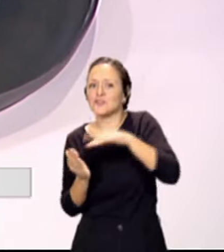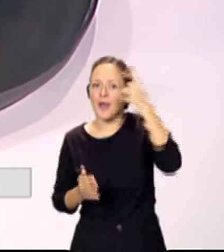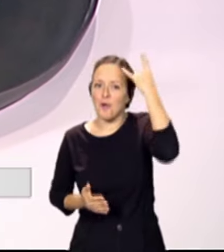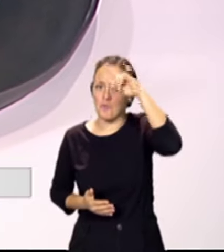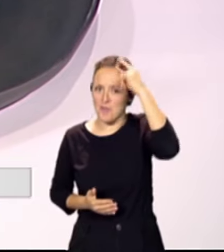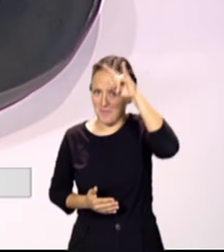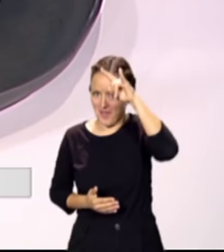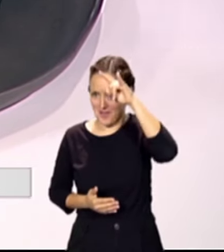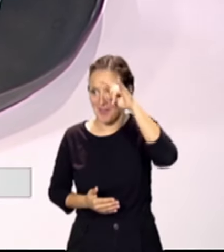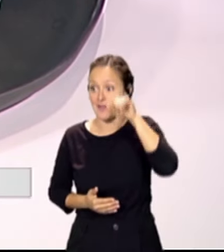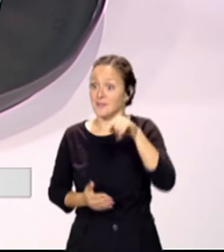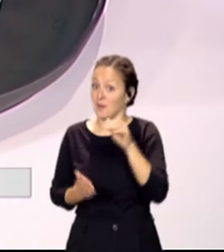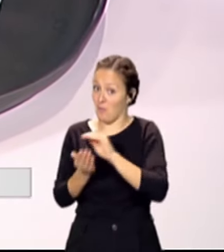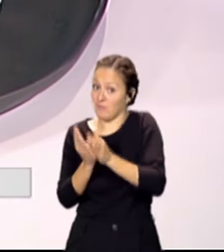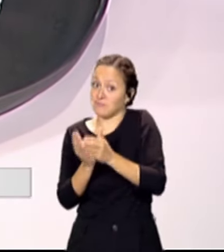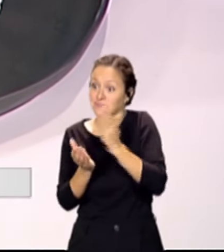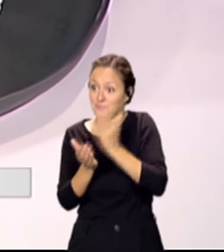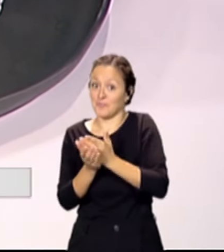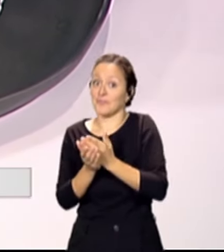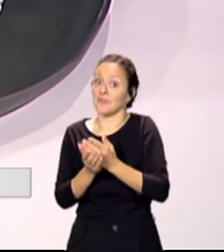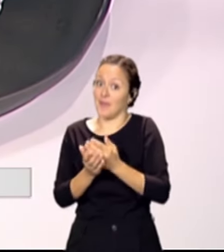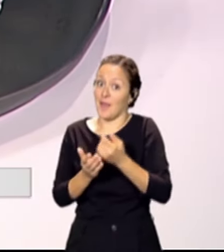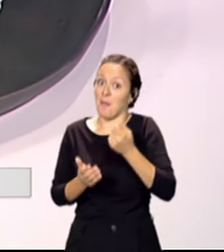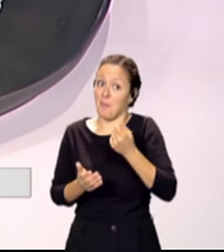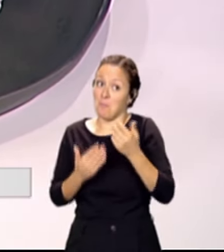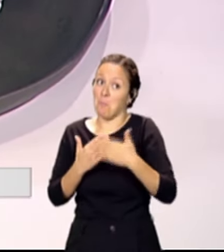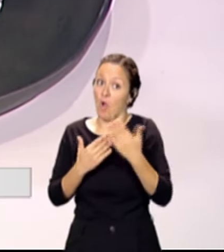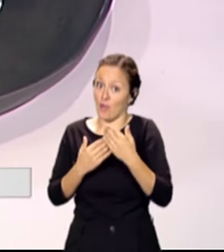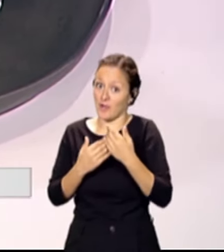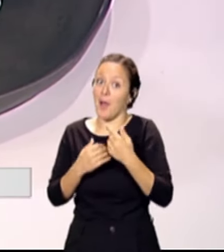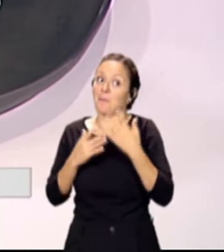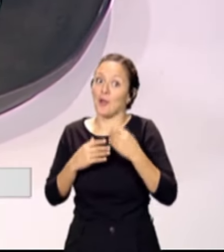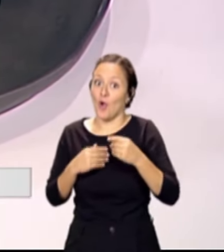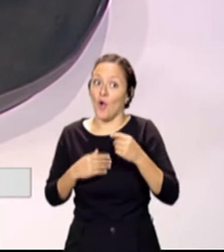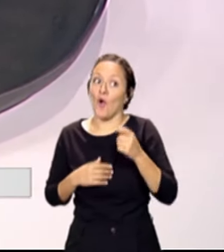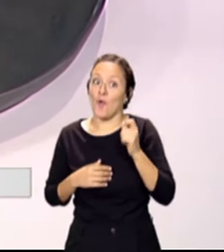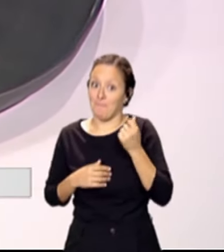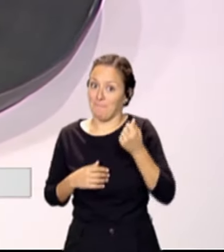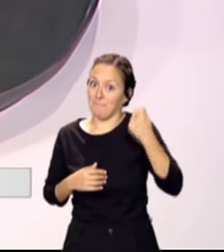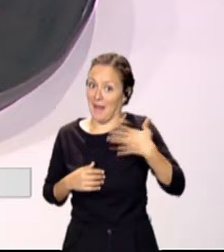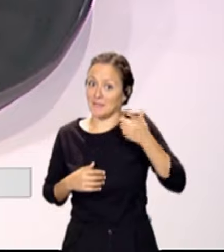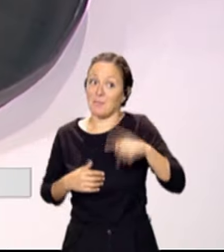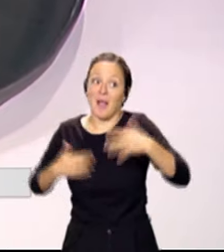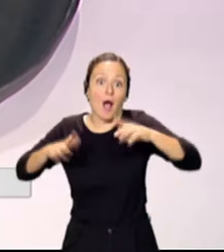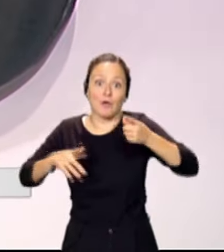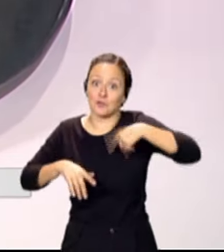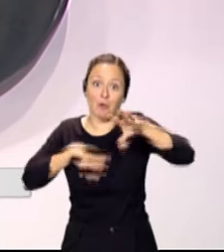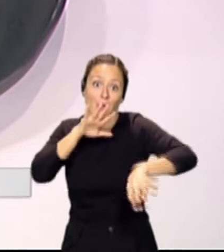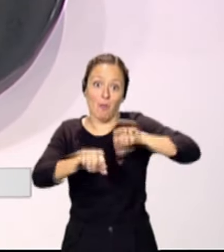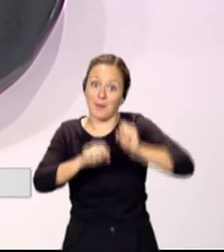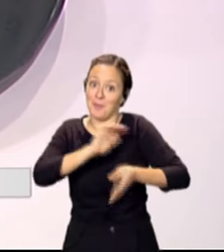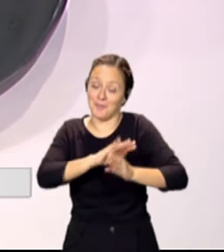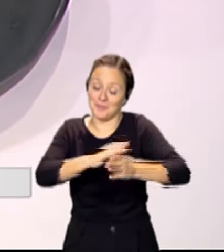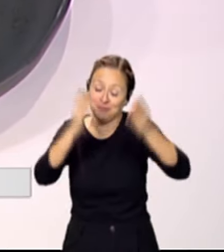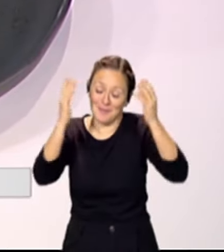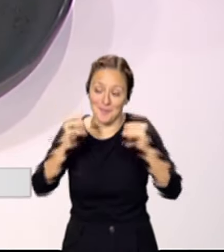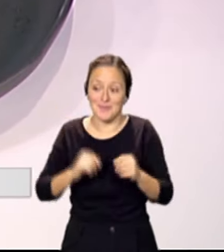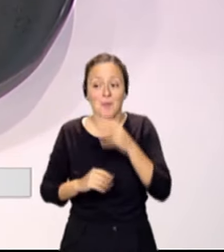y que se ha puesto de moda también el precio pero lo seguimos consumiendo como si no hubiese un mañana ya ponemos los puntitos de